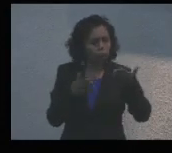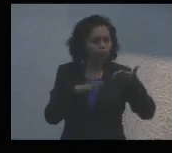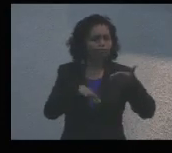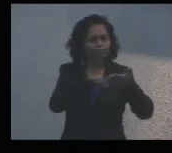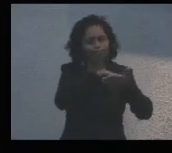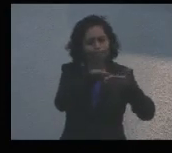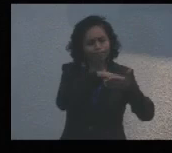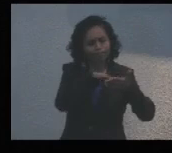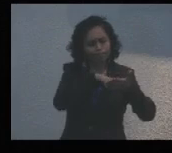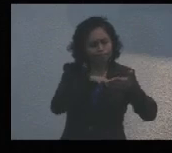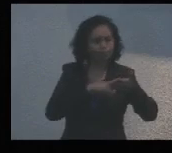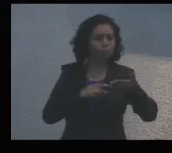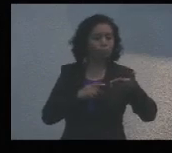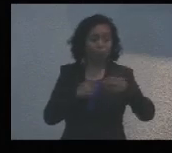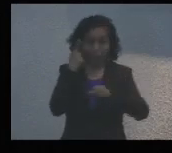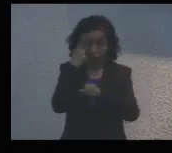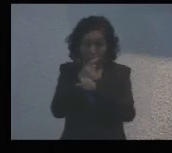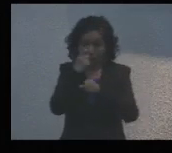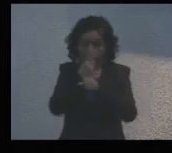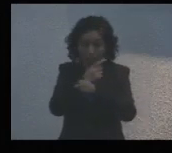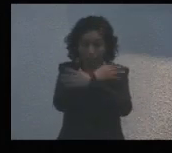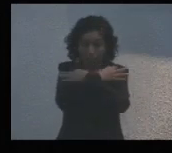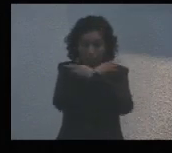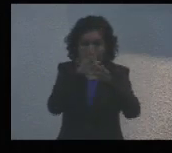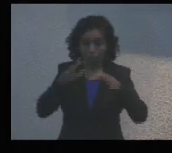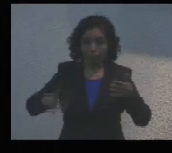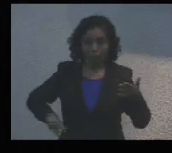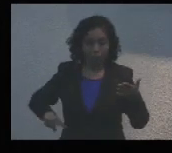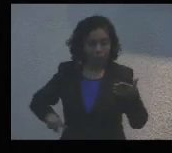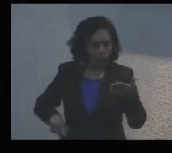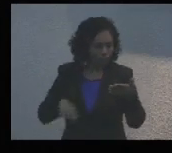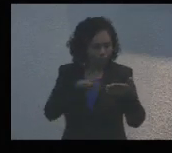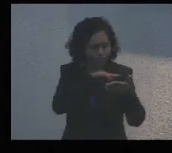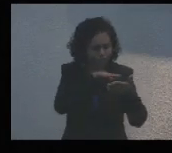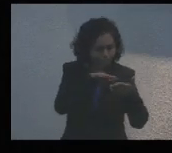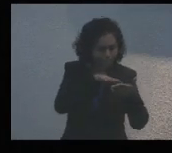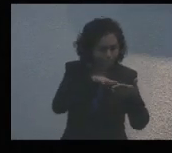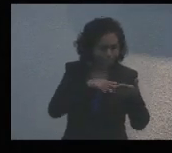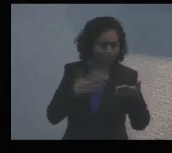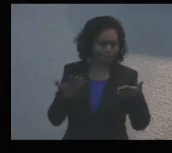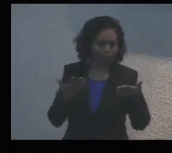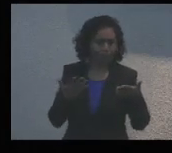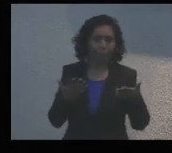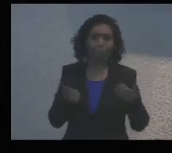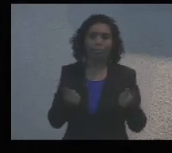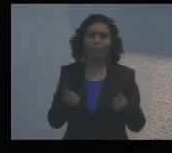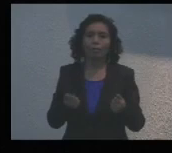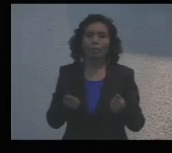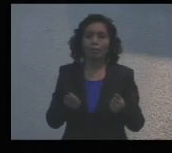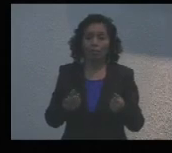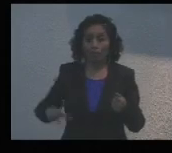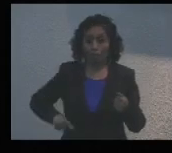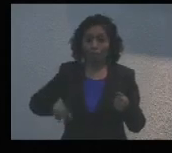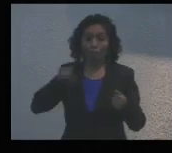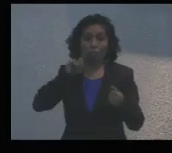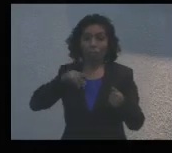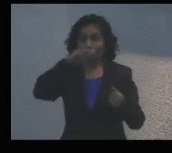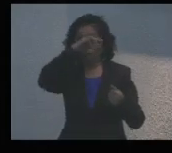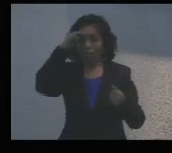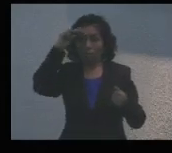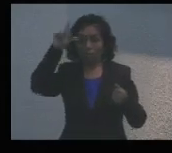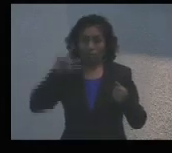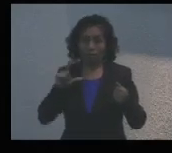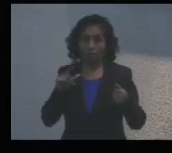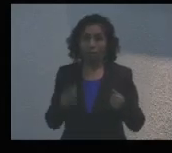y optimismo este primer informe de gobierno presentado por nuestra gobernadora Mara Lezama. Esta